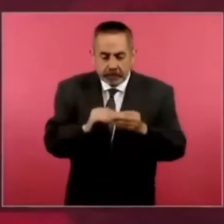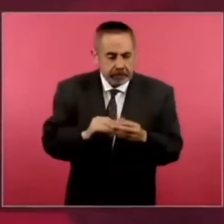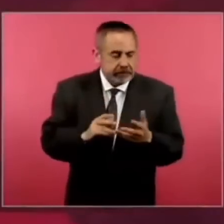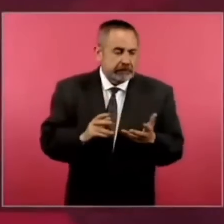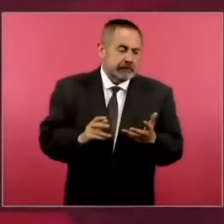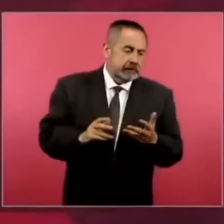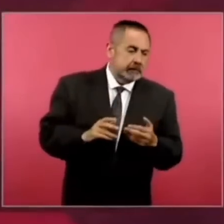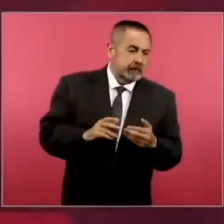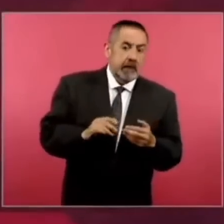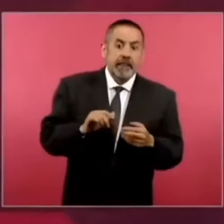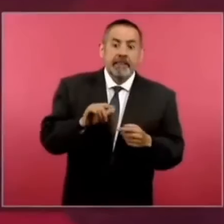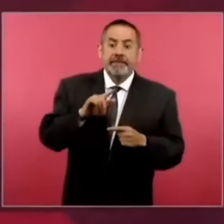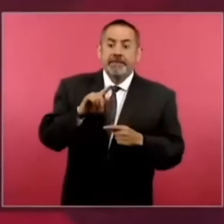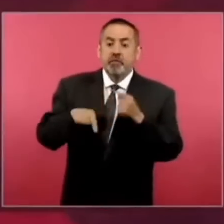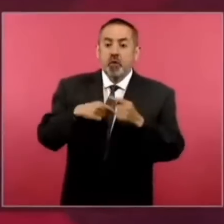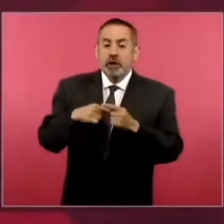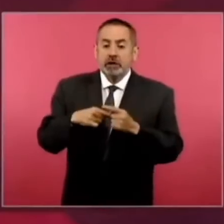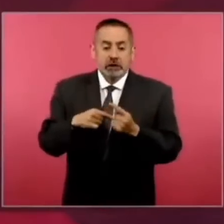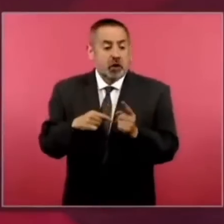lanzaron